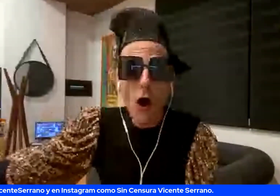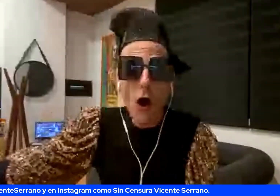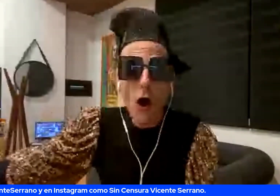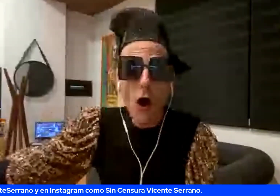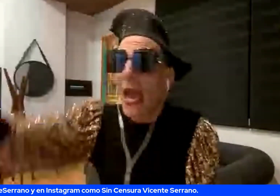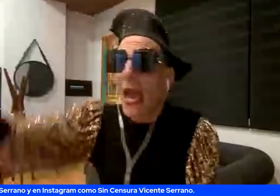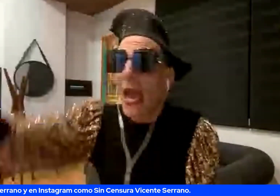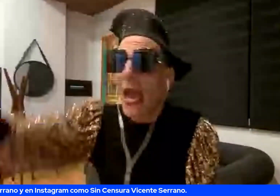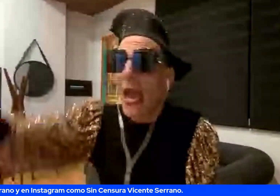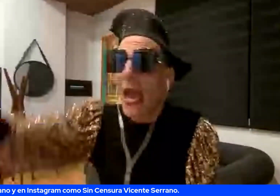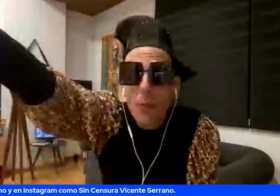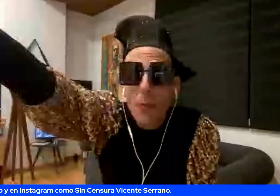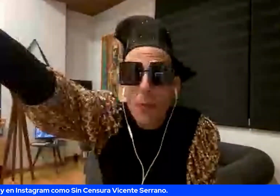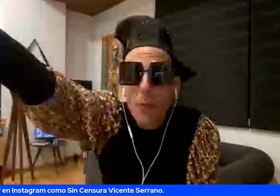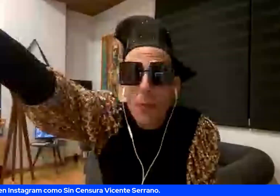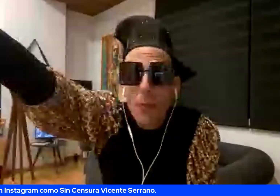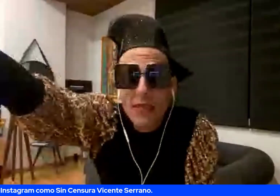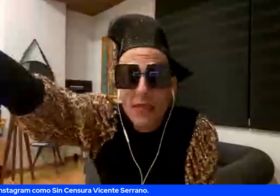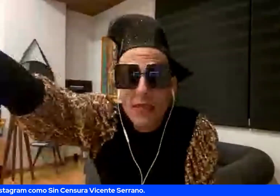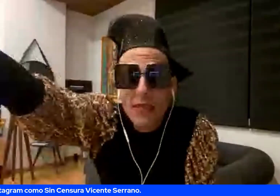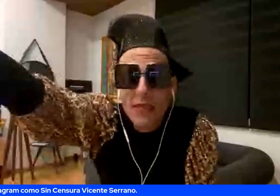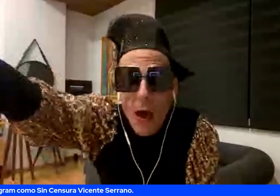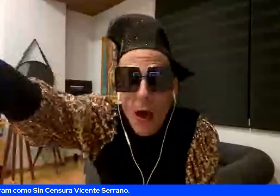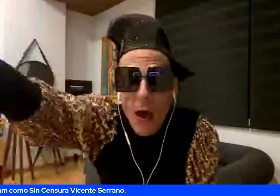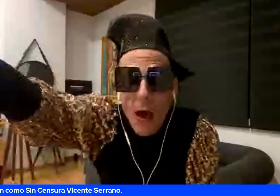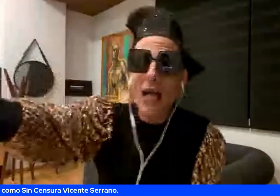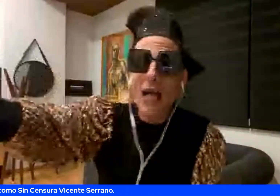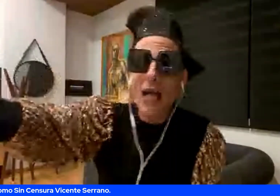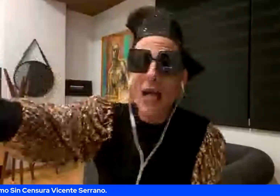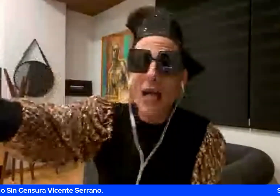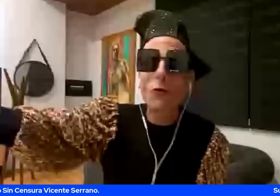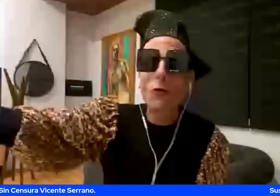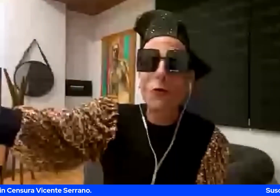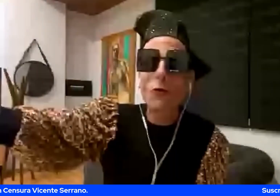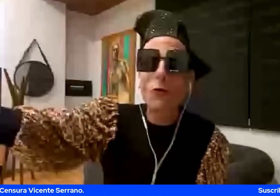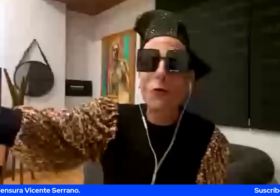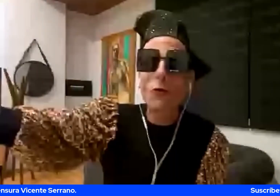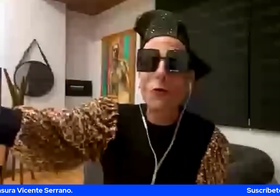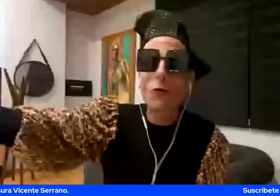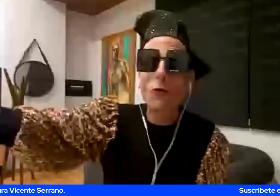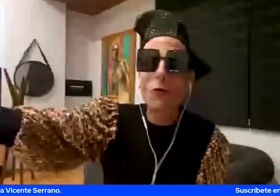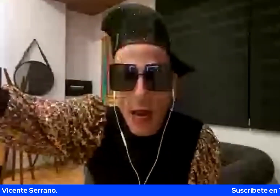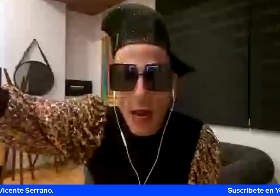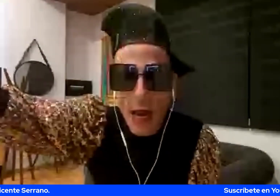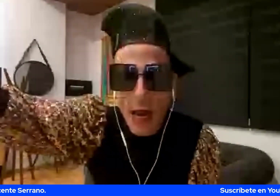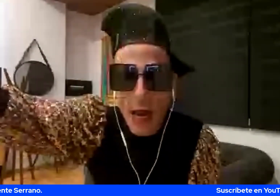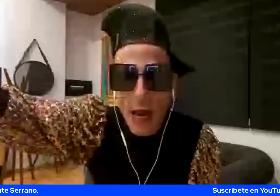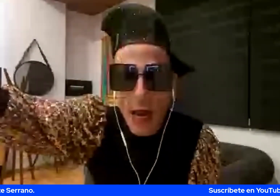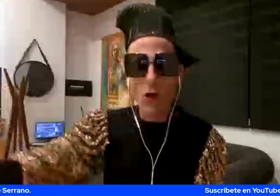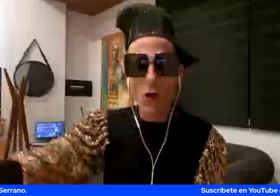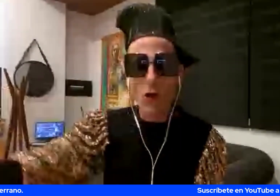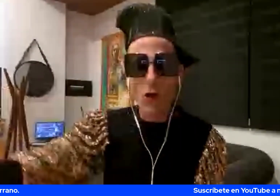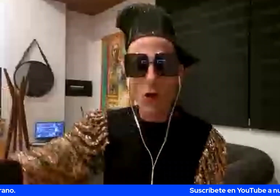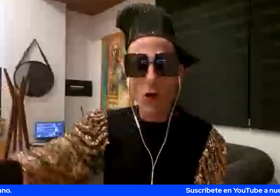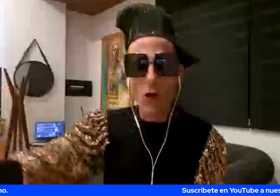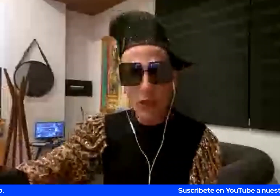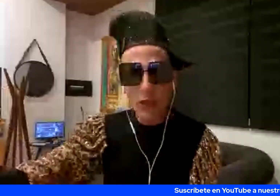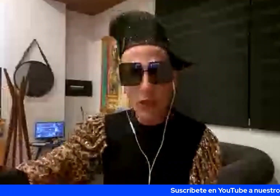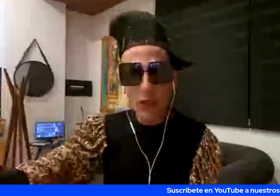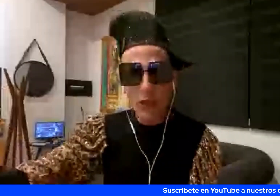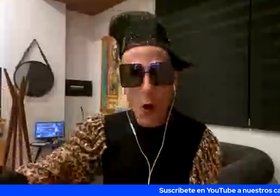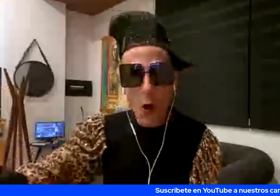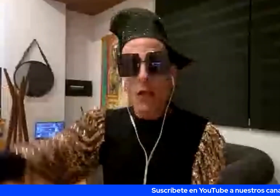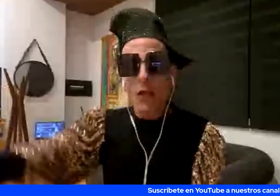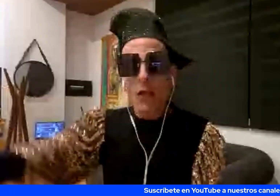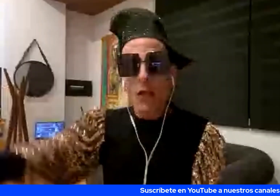de Dios, ¿qué hace comprándole a un país europeo a sus compinches? Pues por eso se fue a refugiar ahí. Si no somos